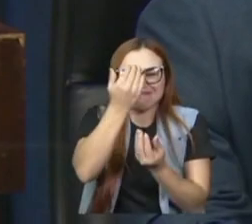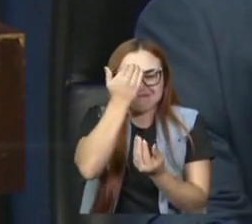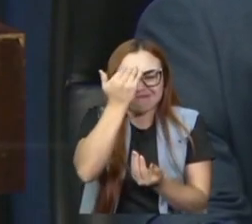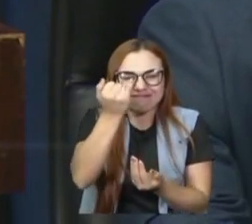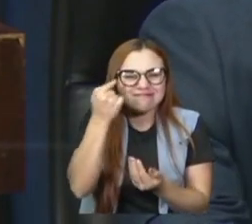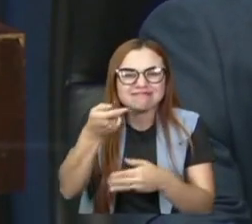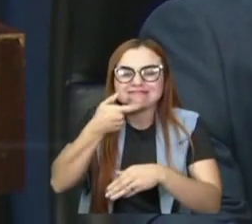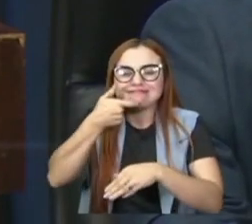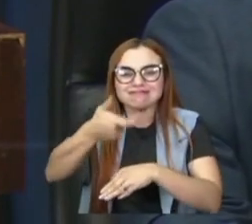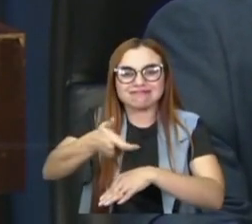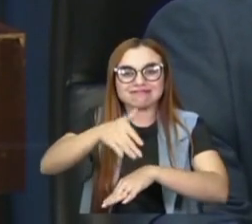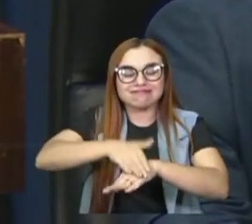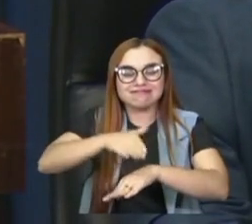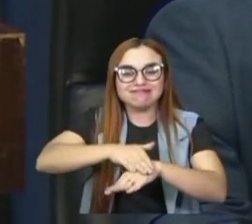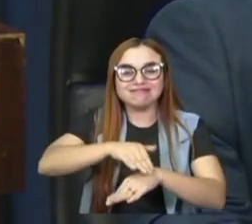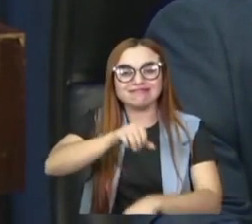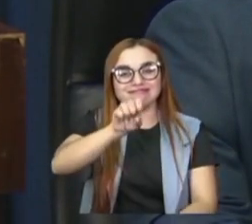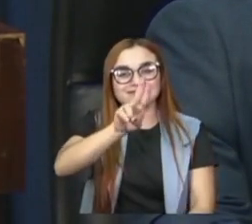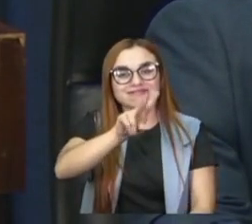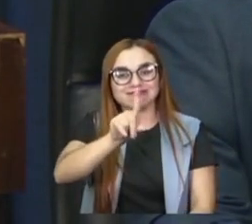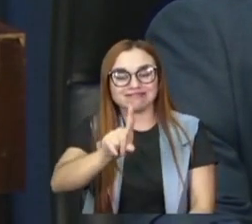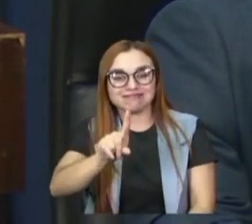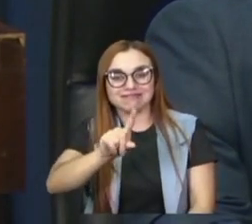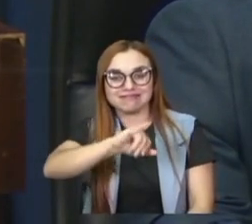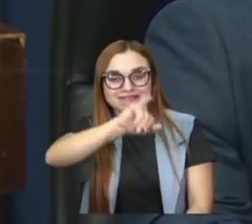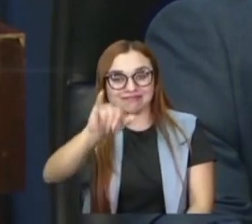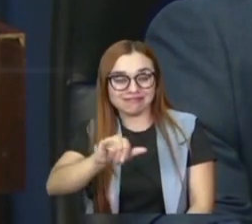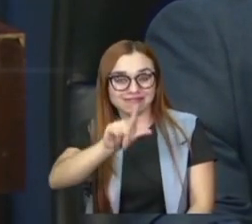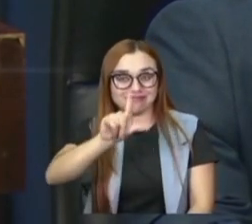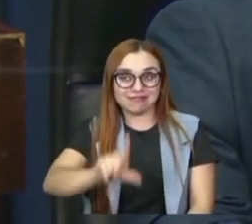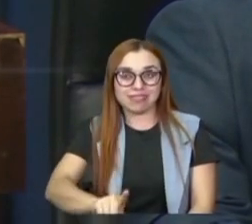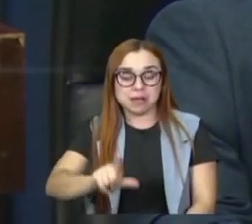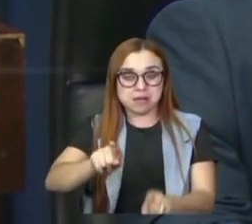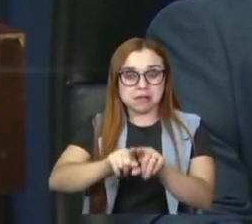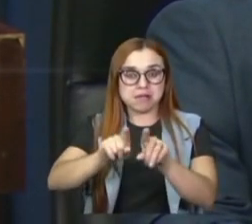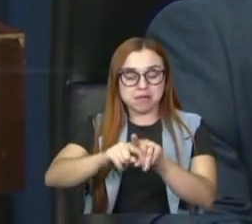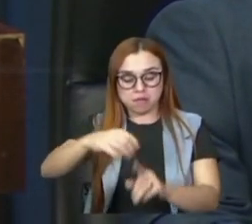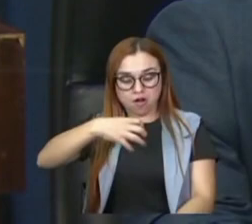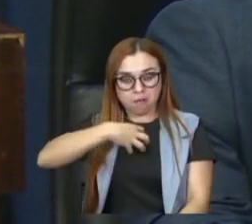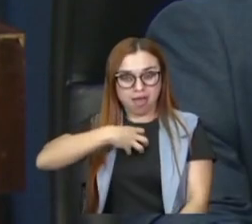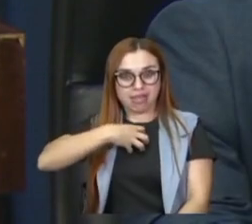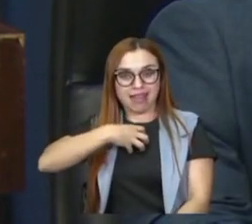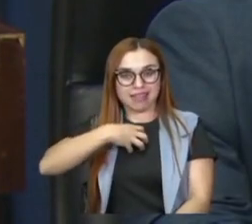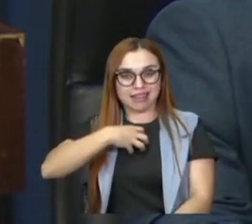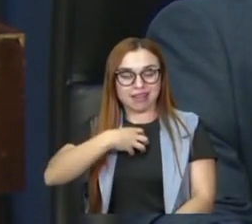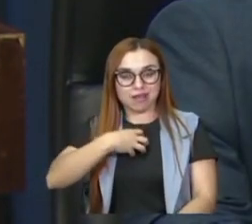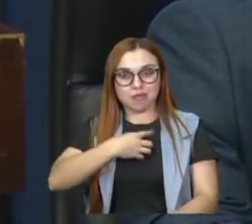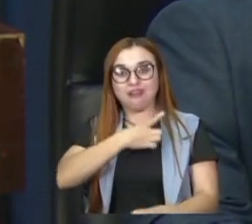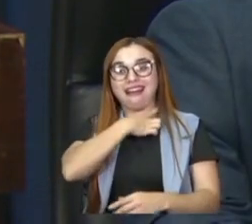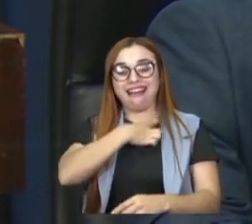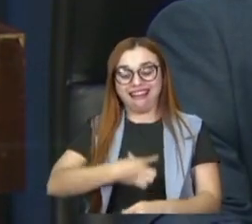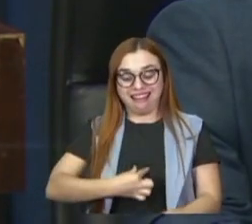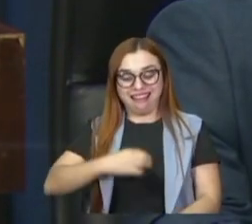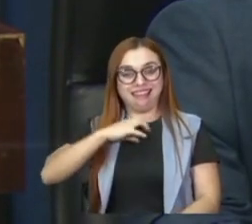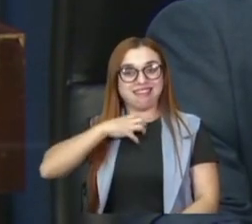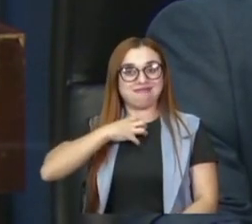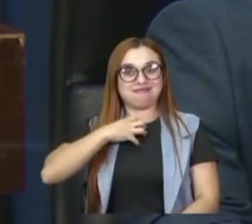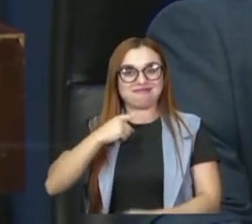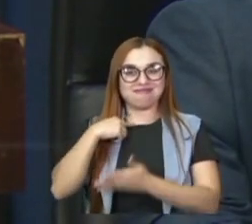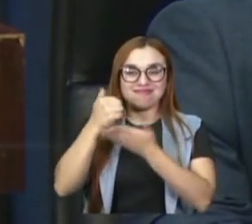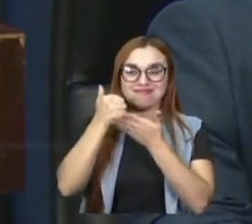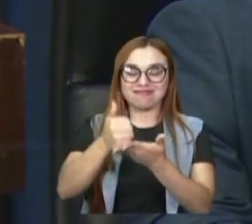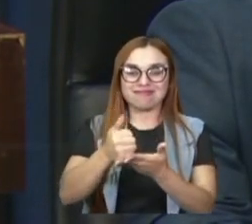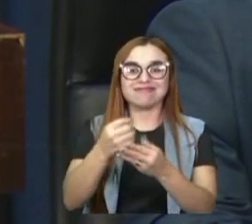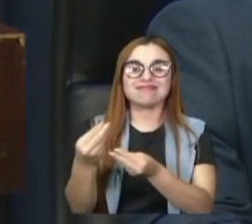será entregada la medalla condecoración Mariano Rivera. El día de ayer, el señor presidente, en